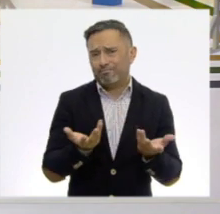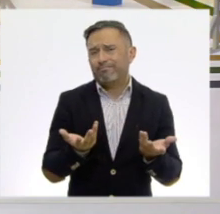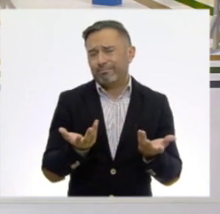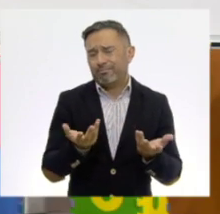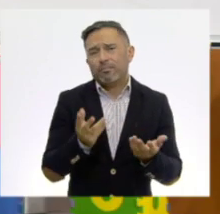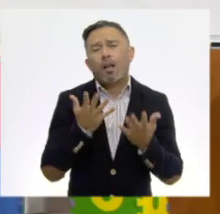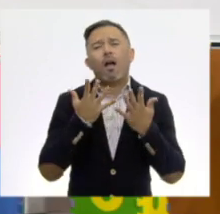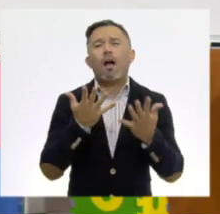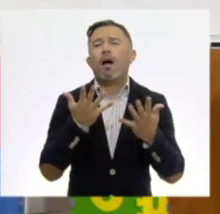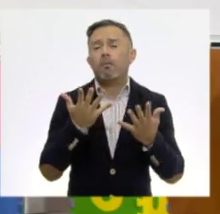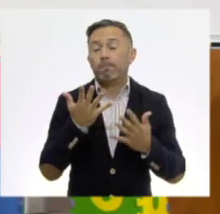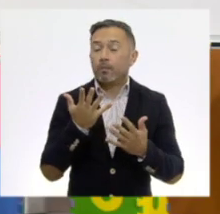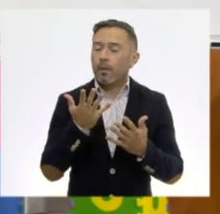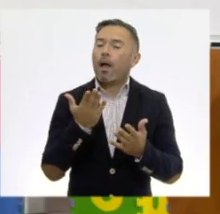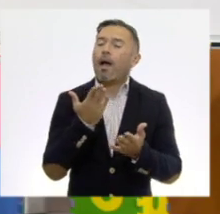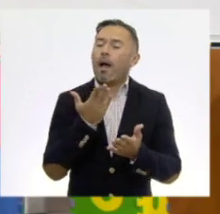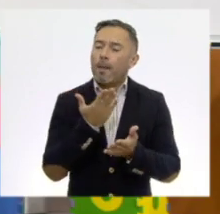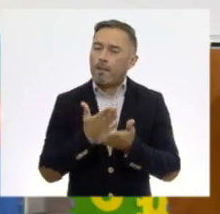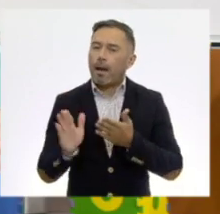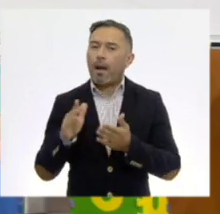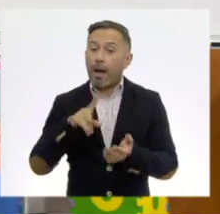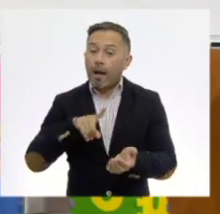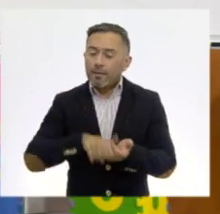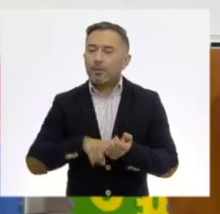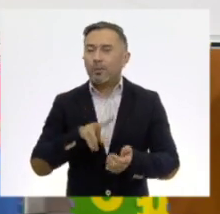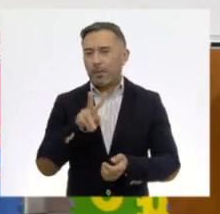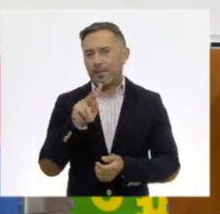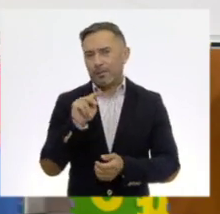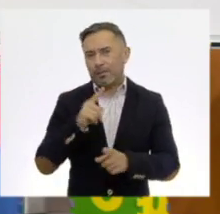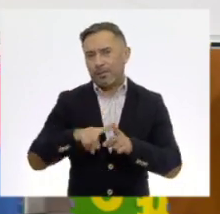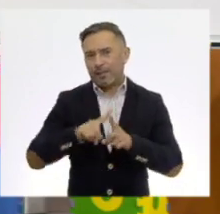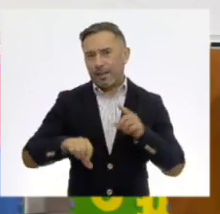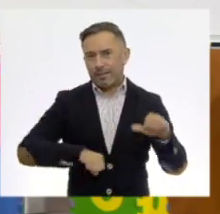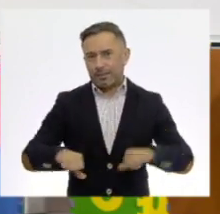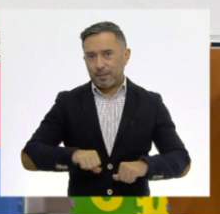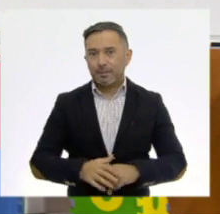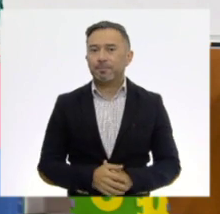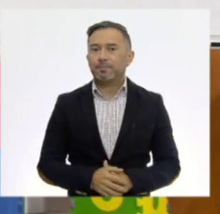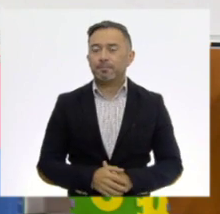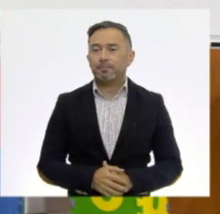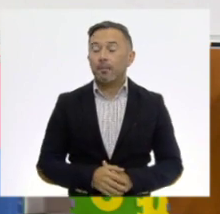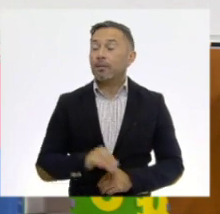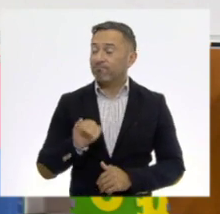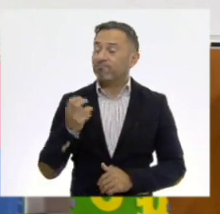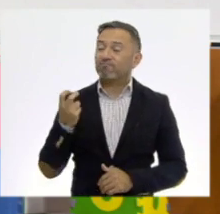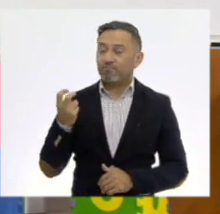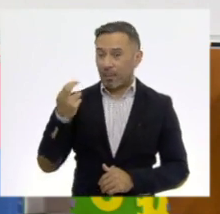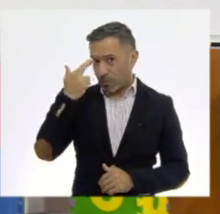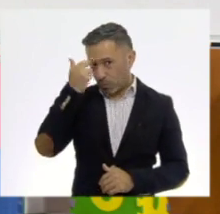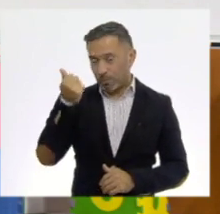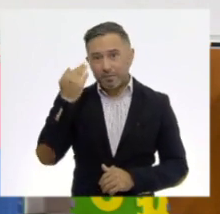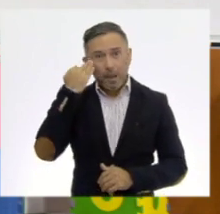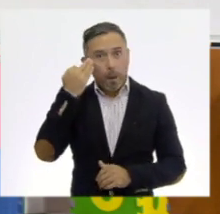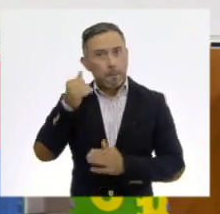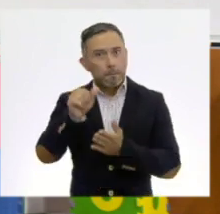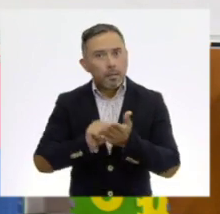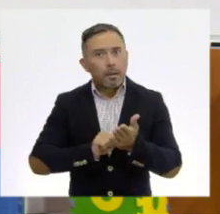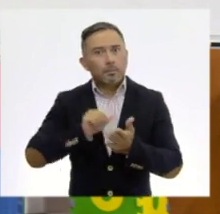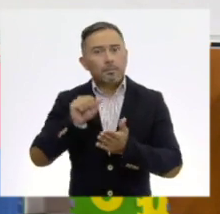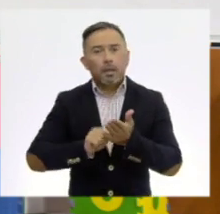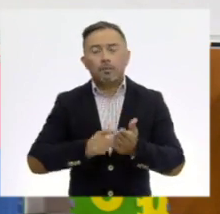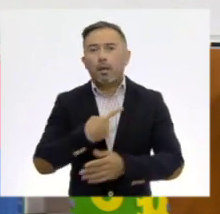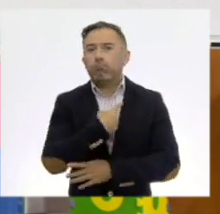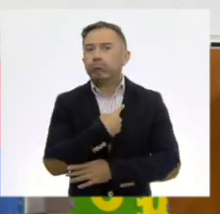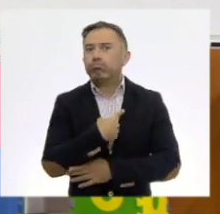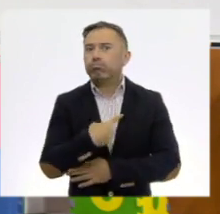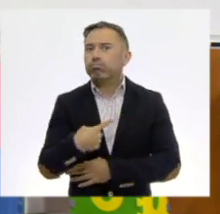otras actividades. Efectivamente, Oscar, ya son varios meses y me parece que todos los niños y niñas valoran ese tiempo que no han